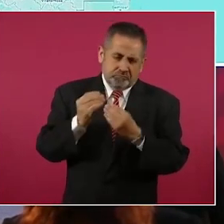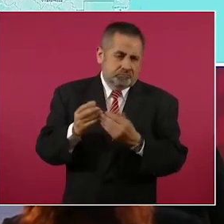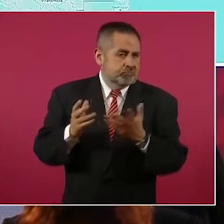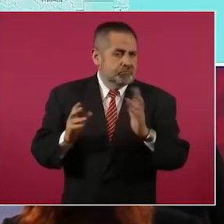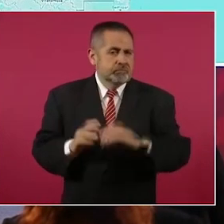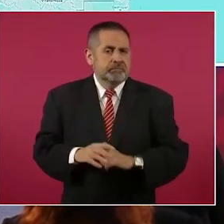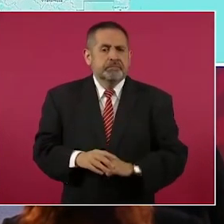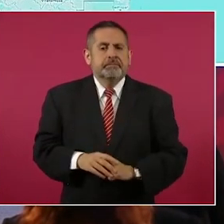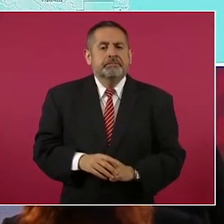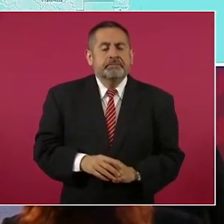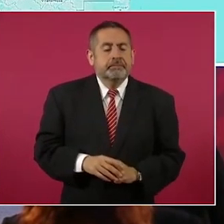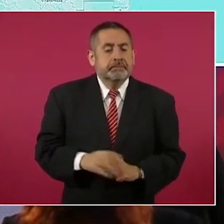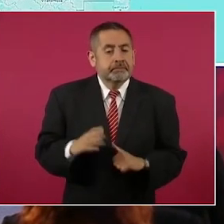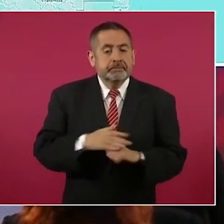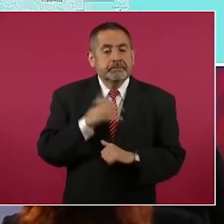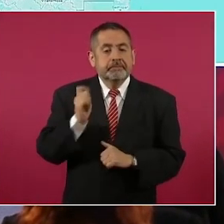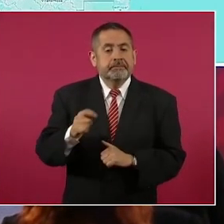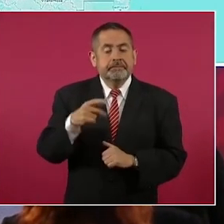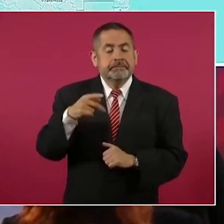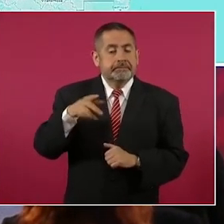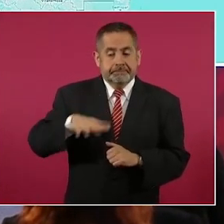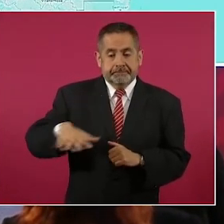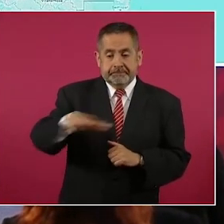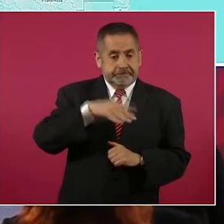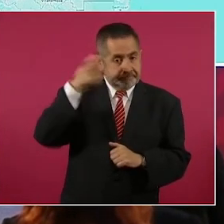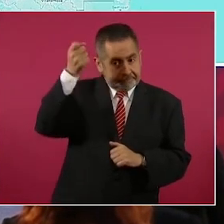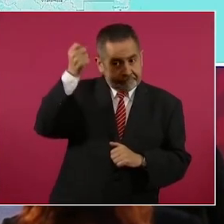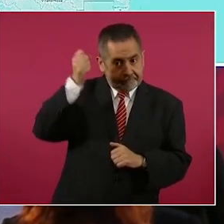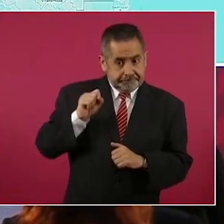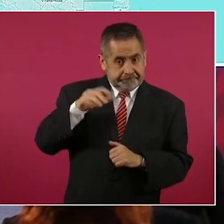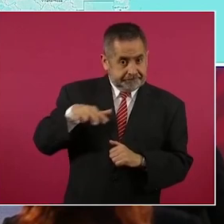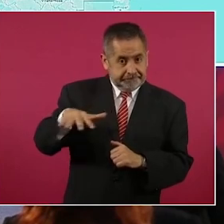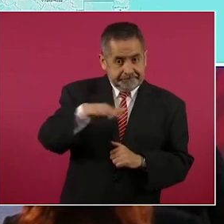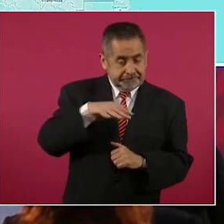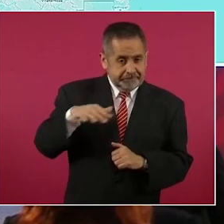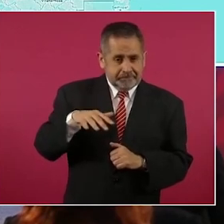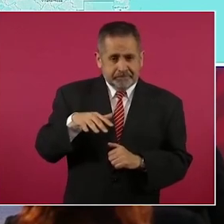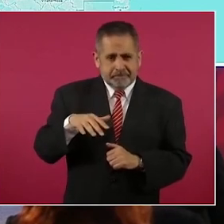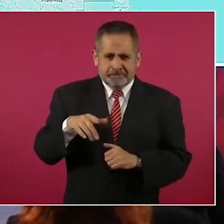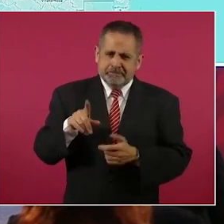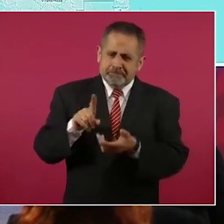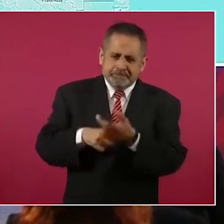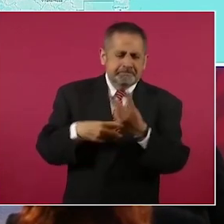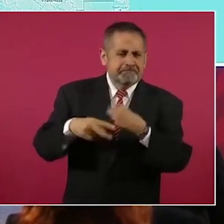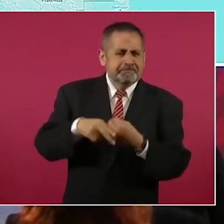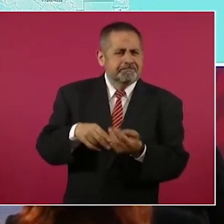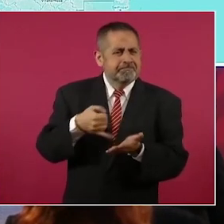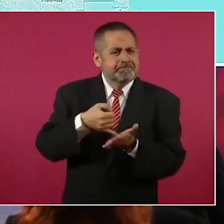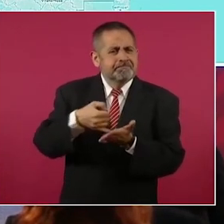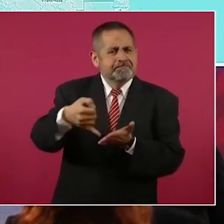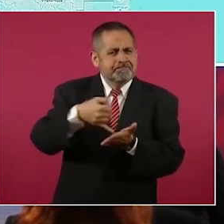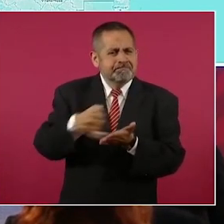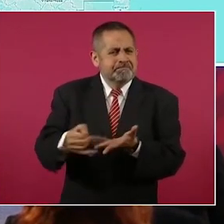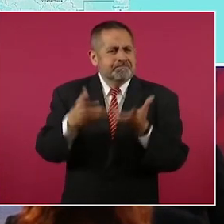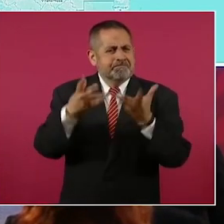cosas, porque es Sinaloa un granero.